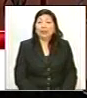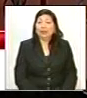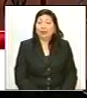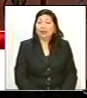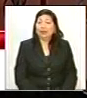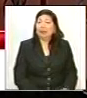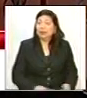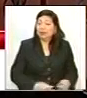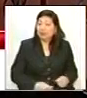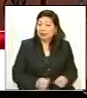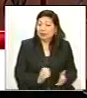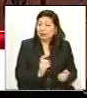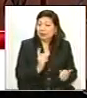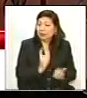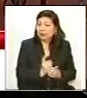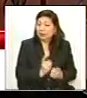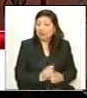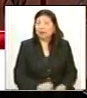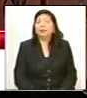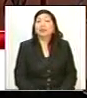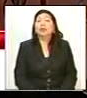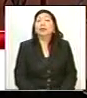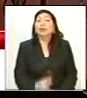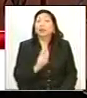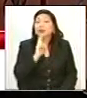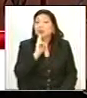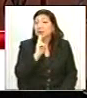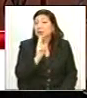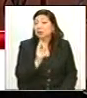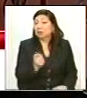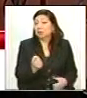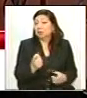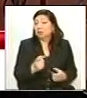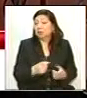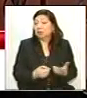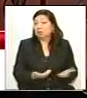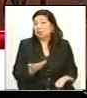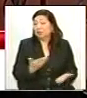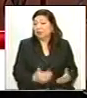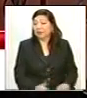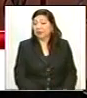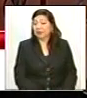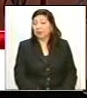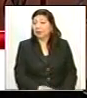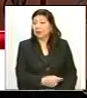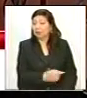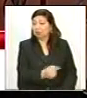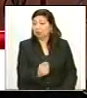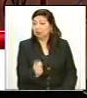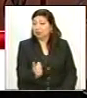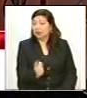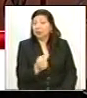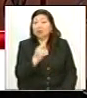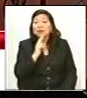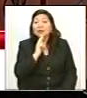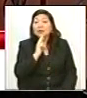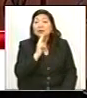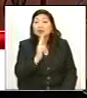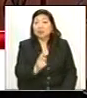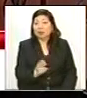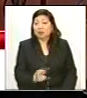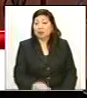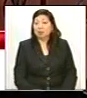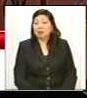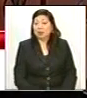los hallazgos y recomendaciones, o incluso habiendo ustedes recomendado, ¿no es